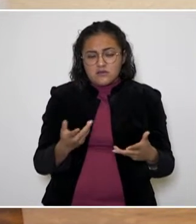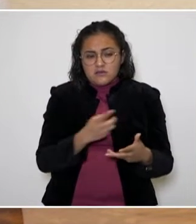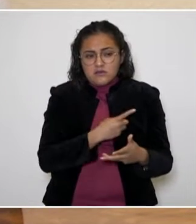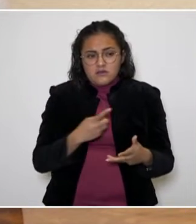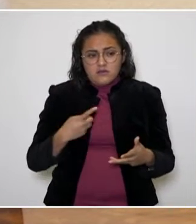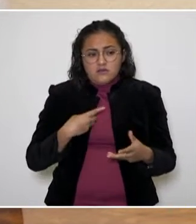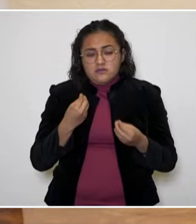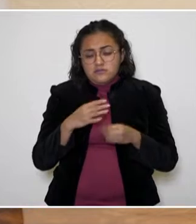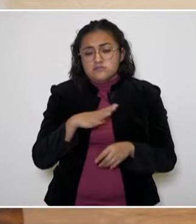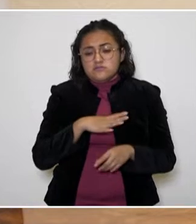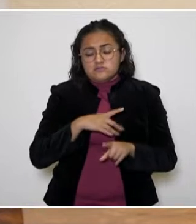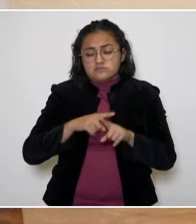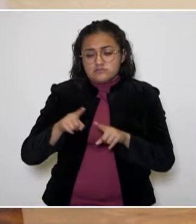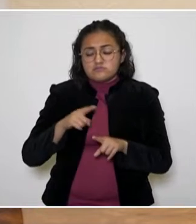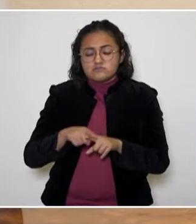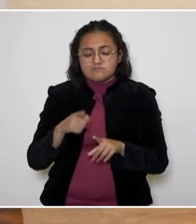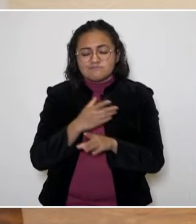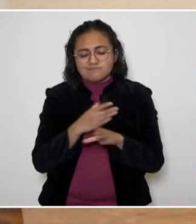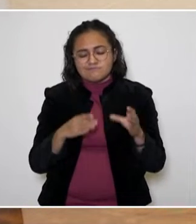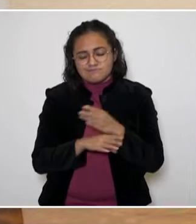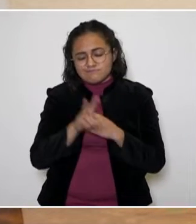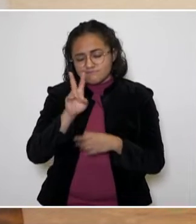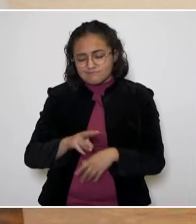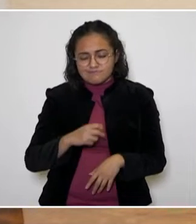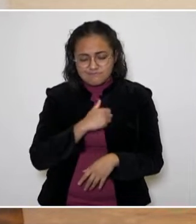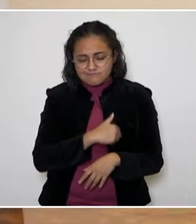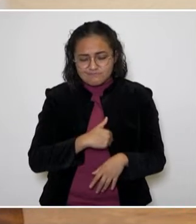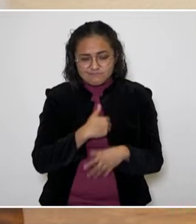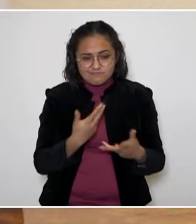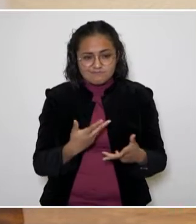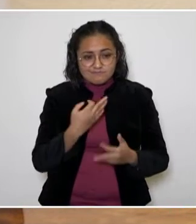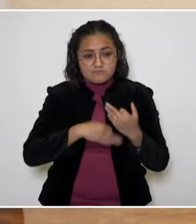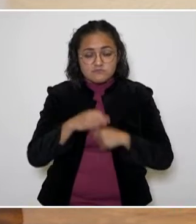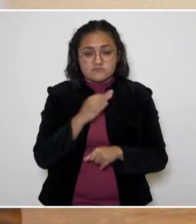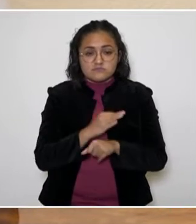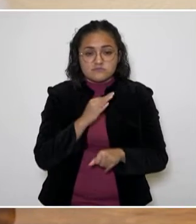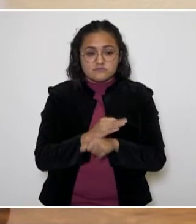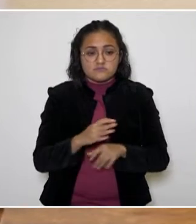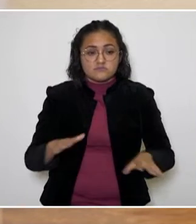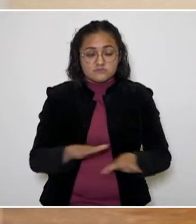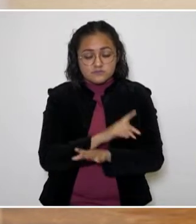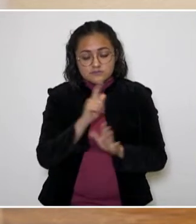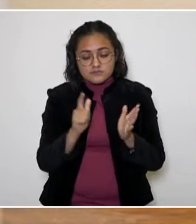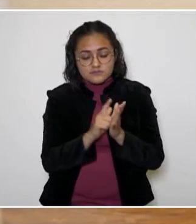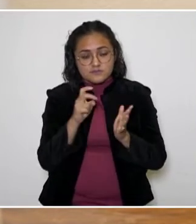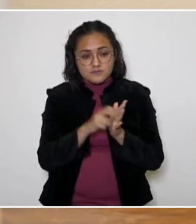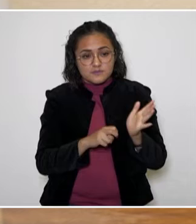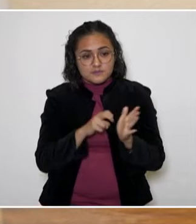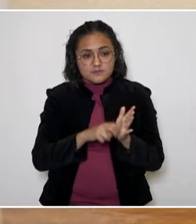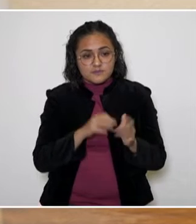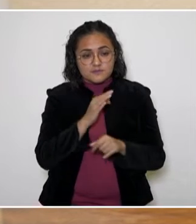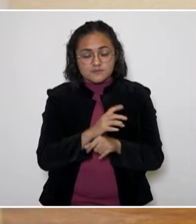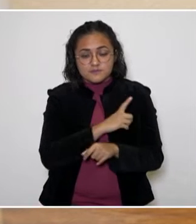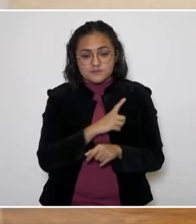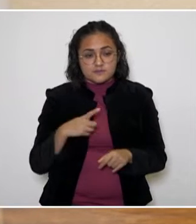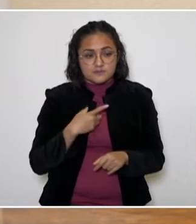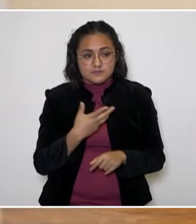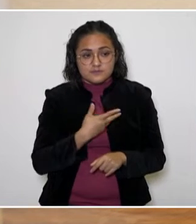Eso hay múltiples casos. Entonces, estas reformas tienen ese